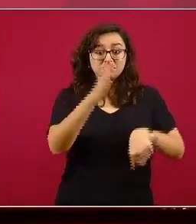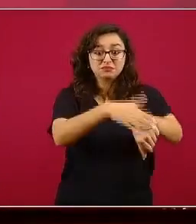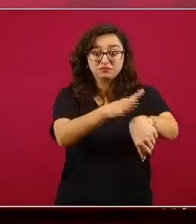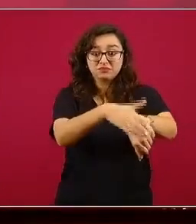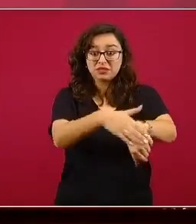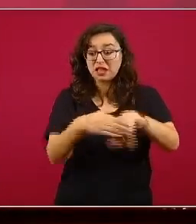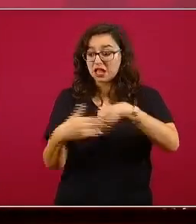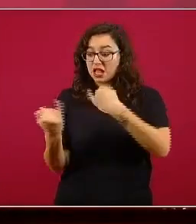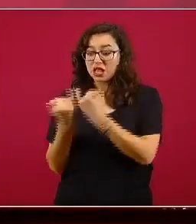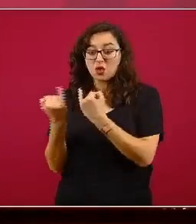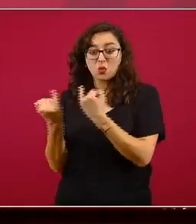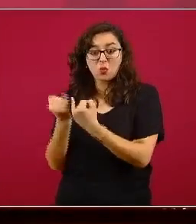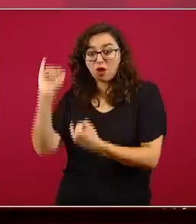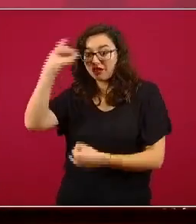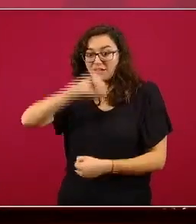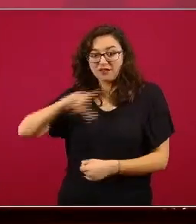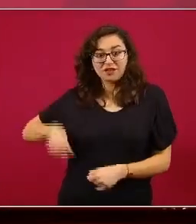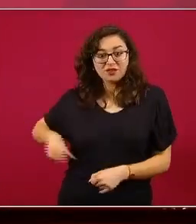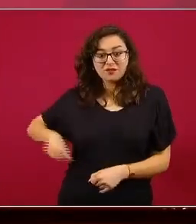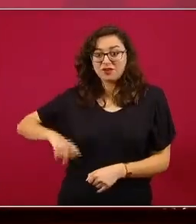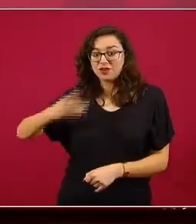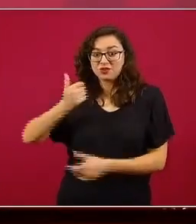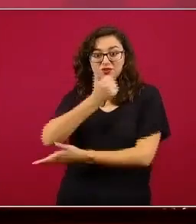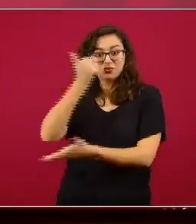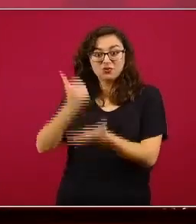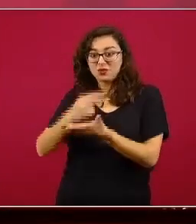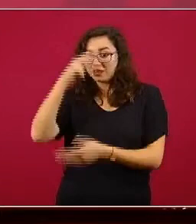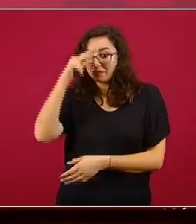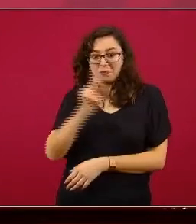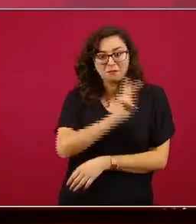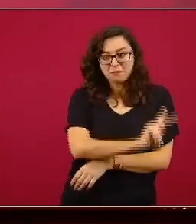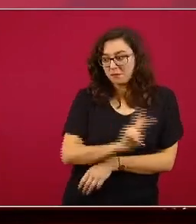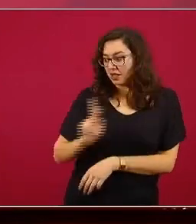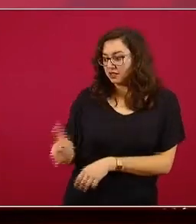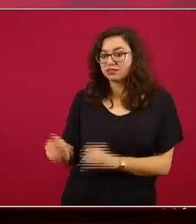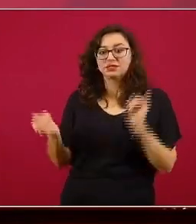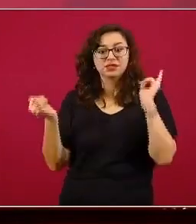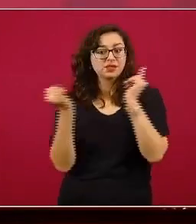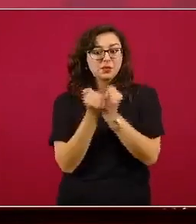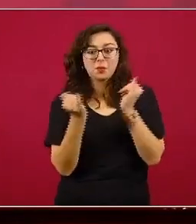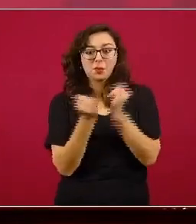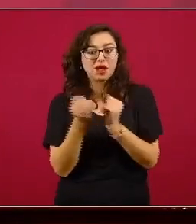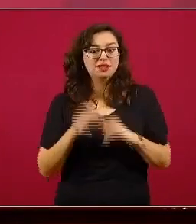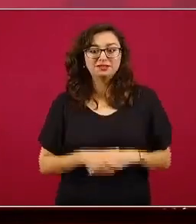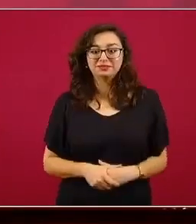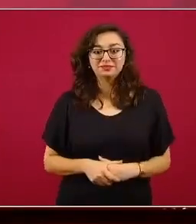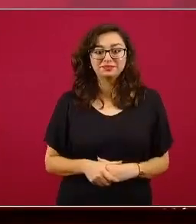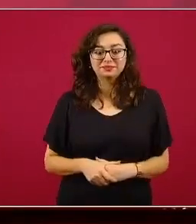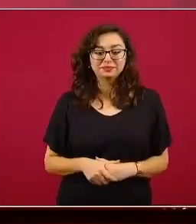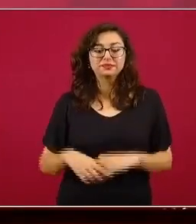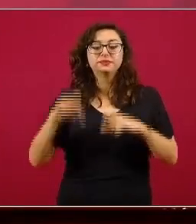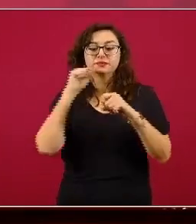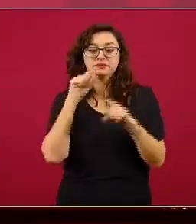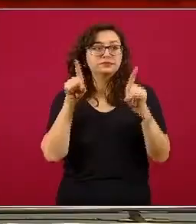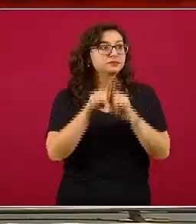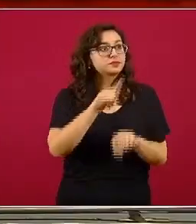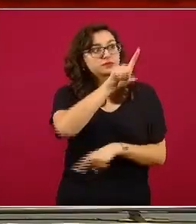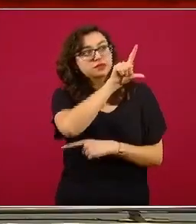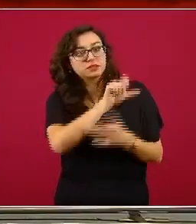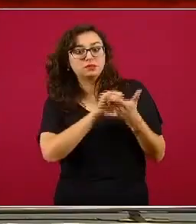acaba de hacer la jefa de gobierno de la Ciudad de México, idéntico al que hizo el alcalde de Nueva